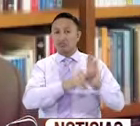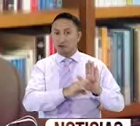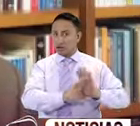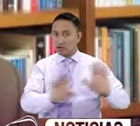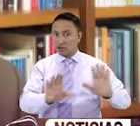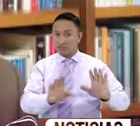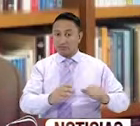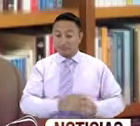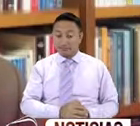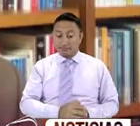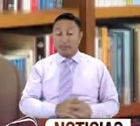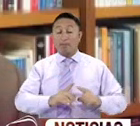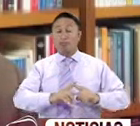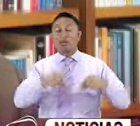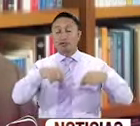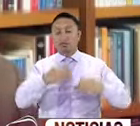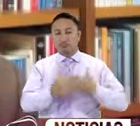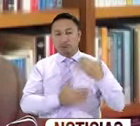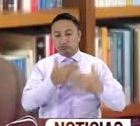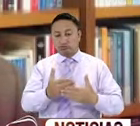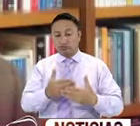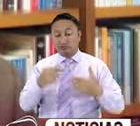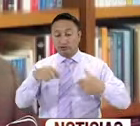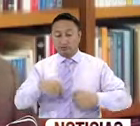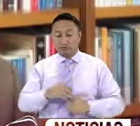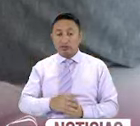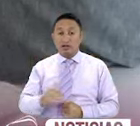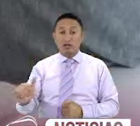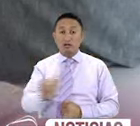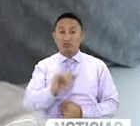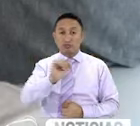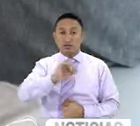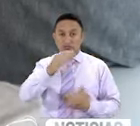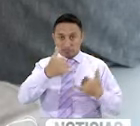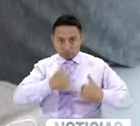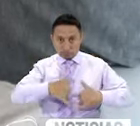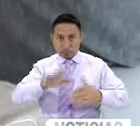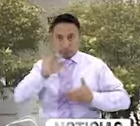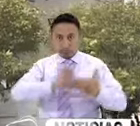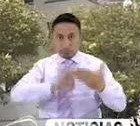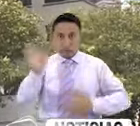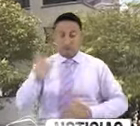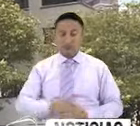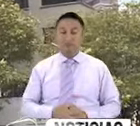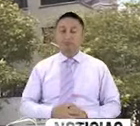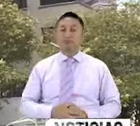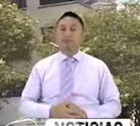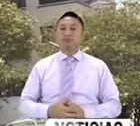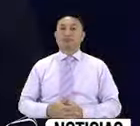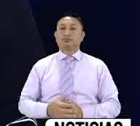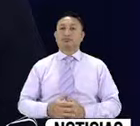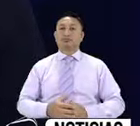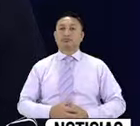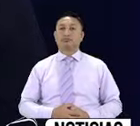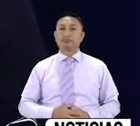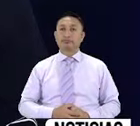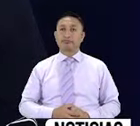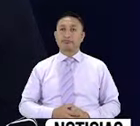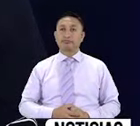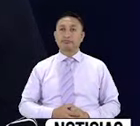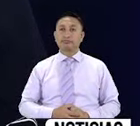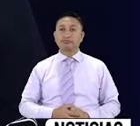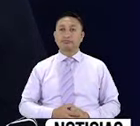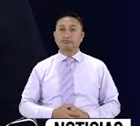hay que asegurar, en condiciones generales, que esto se pueda hacer. Informo, Marilyn Jaramillo. El plan